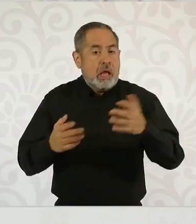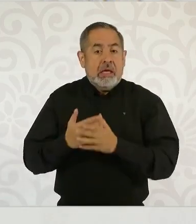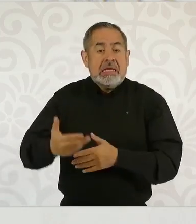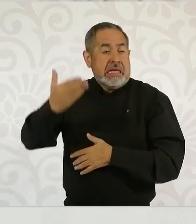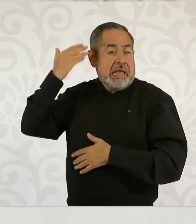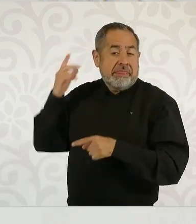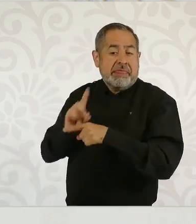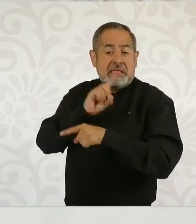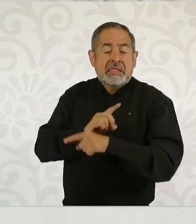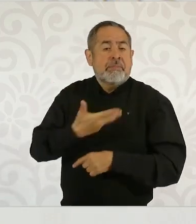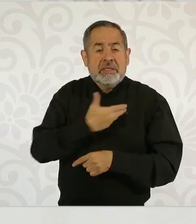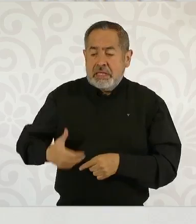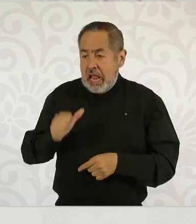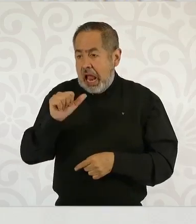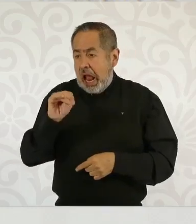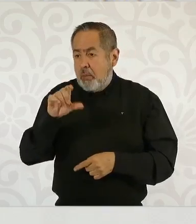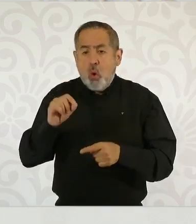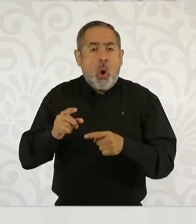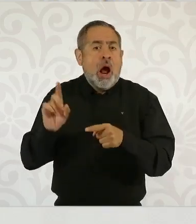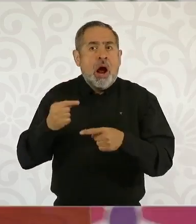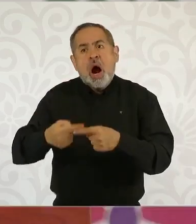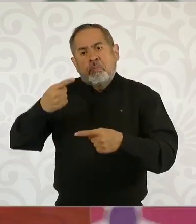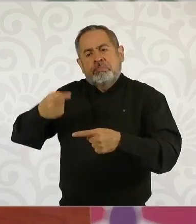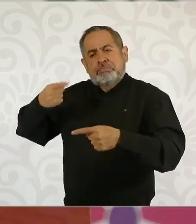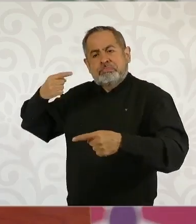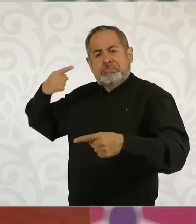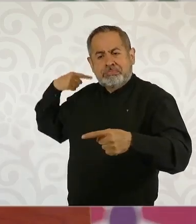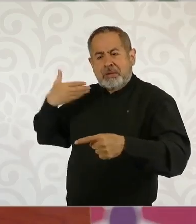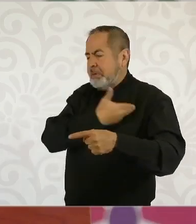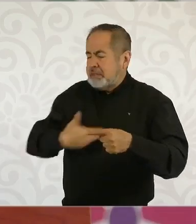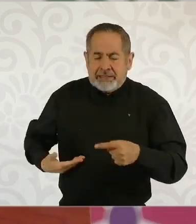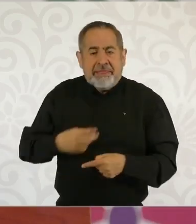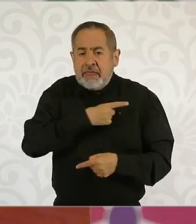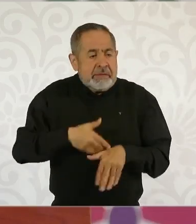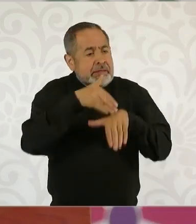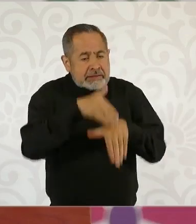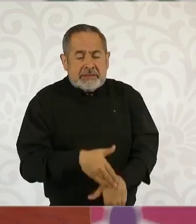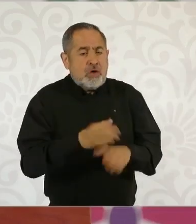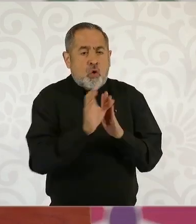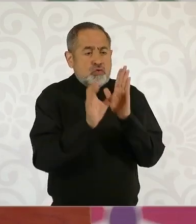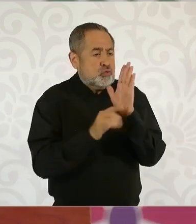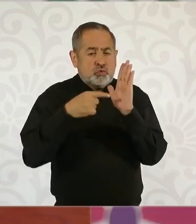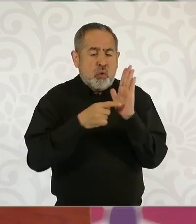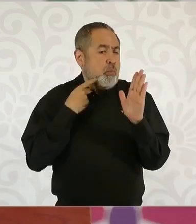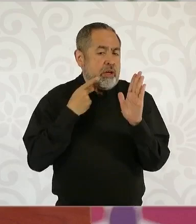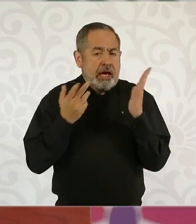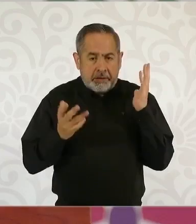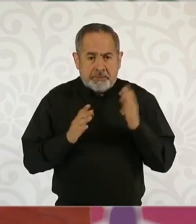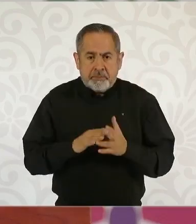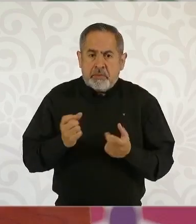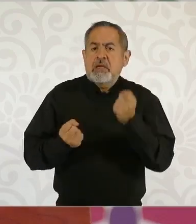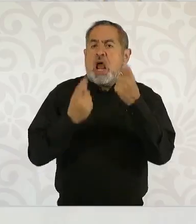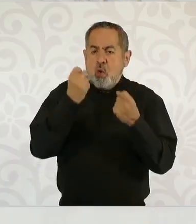desde el presidente López Obrador hasta si nos vamos para atrás, tienen que ceñirse a una política exterior. Hay algunos que han sido